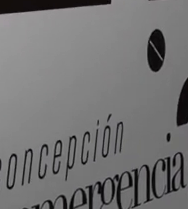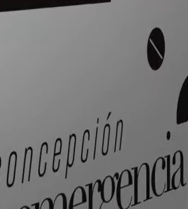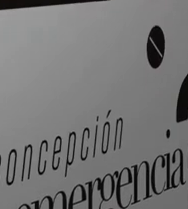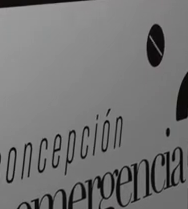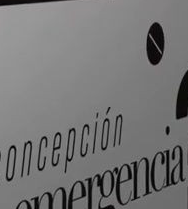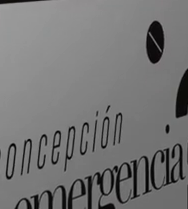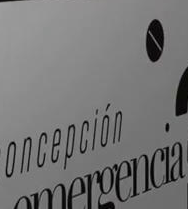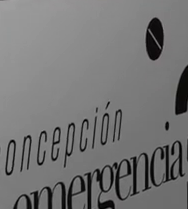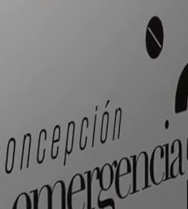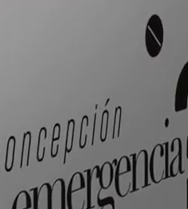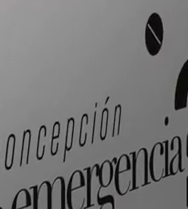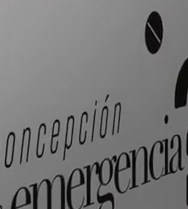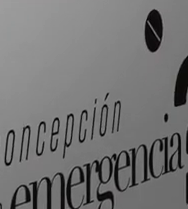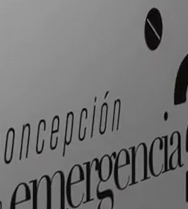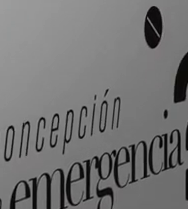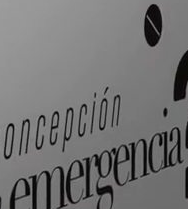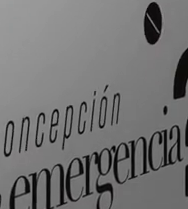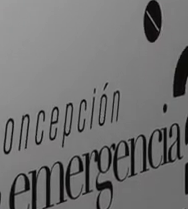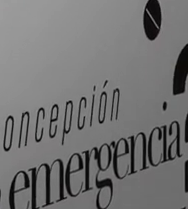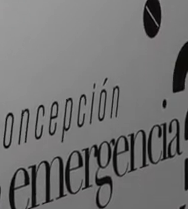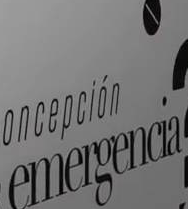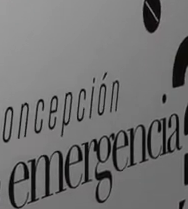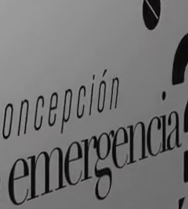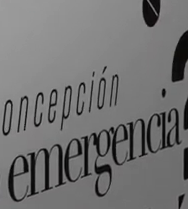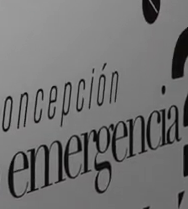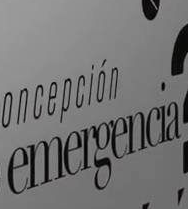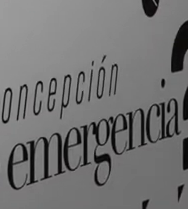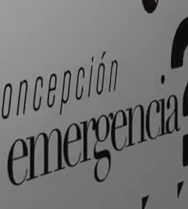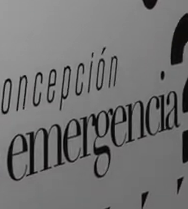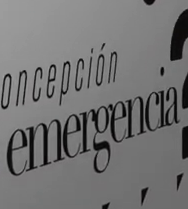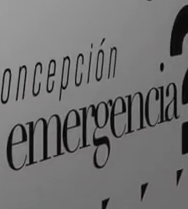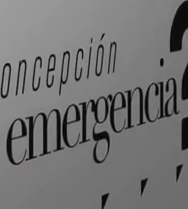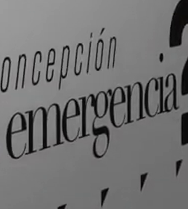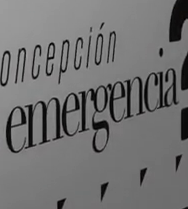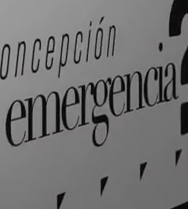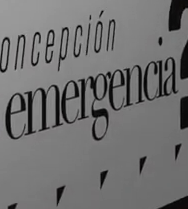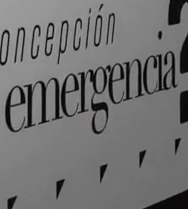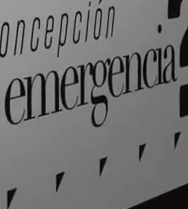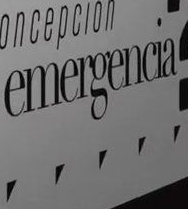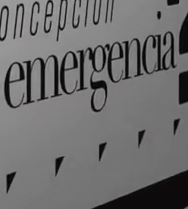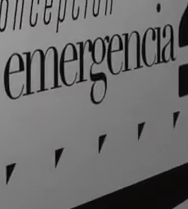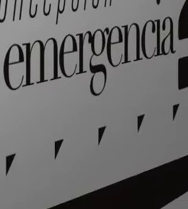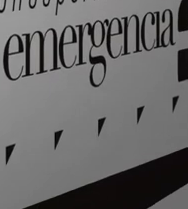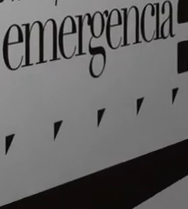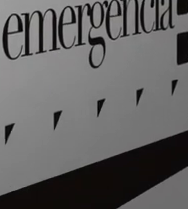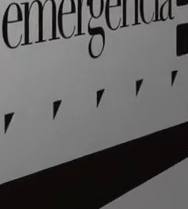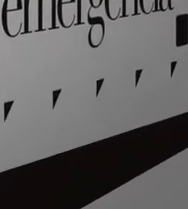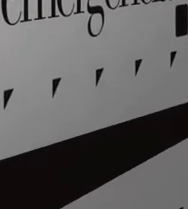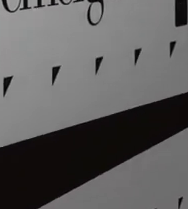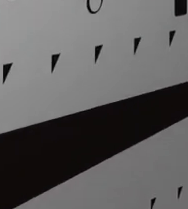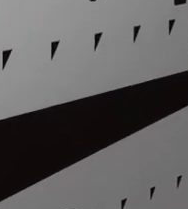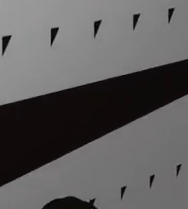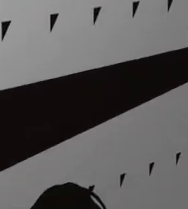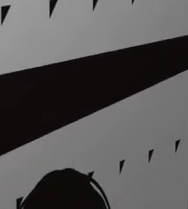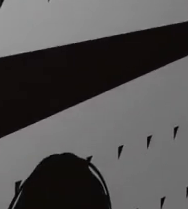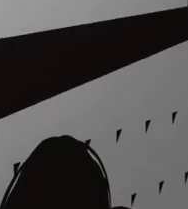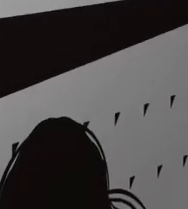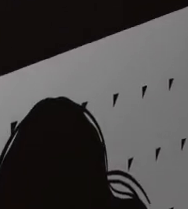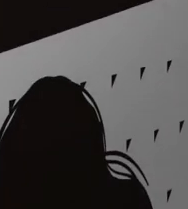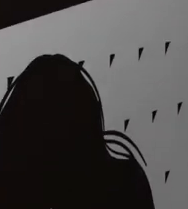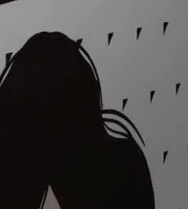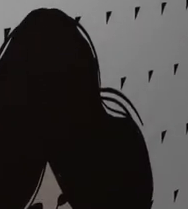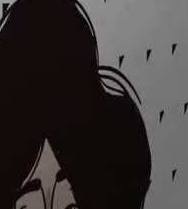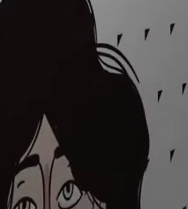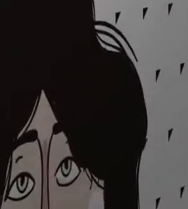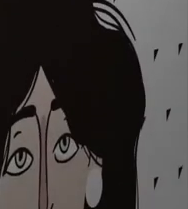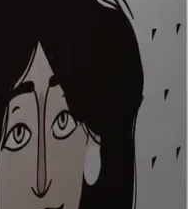factor, digamos, la otra situación donde califica como una emergencia, y por supuesto en caso de una violación, ¿verdad? Esas son como las emergencias donde